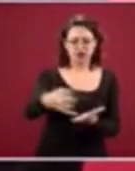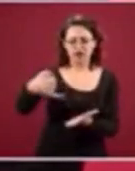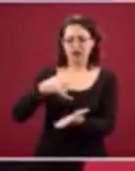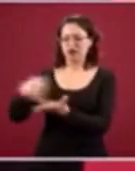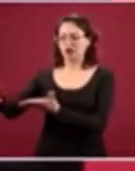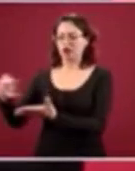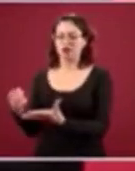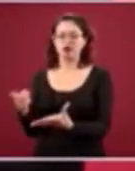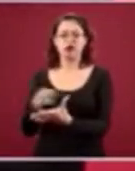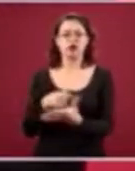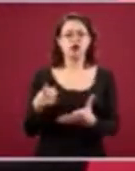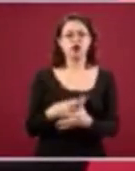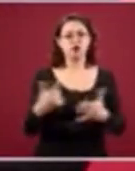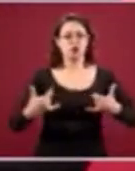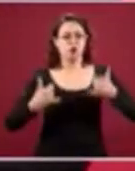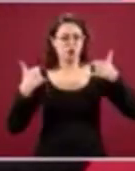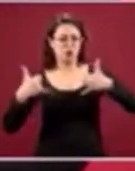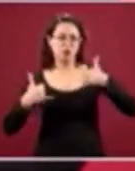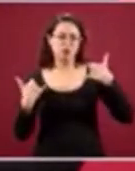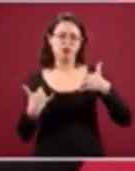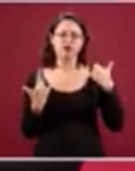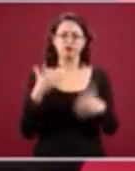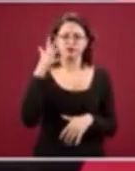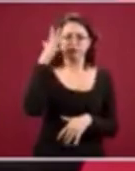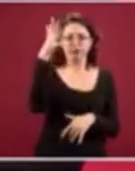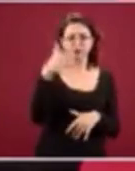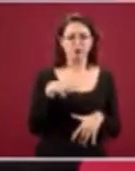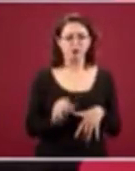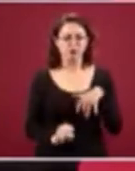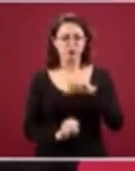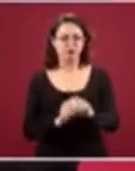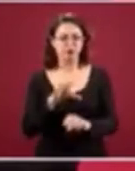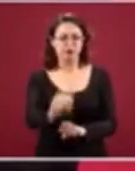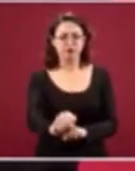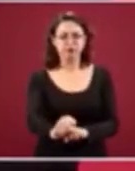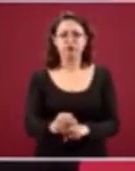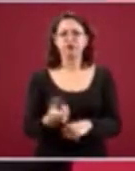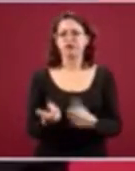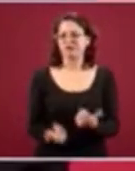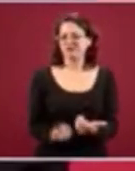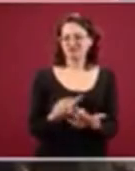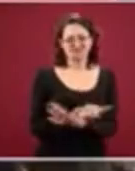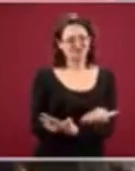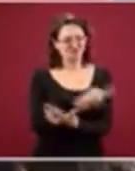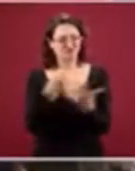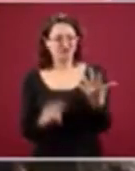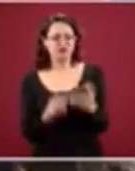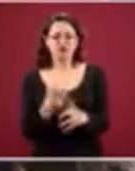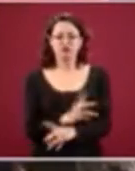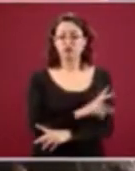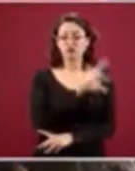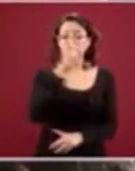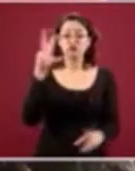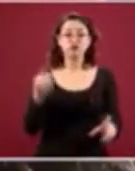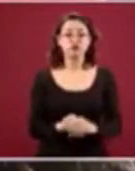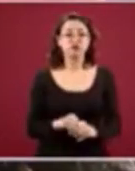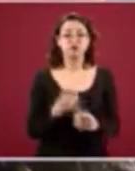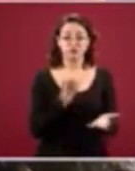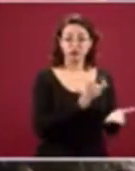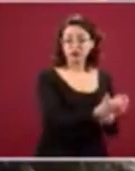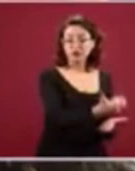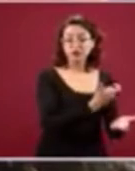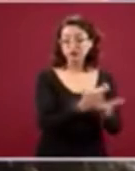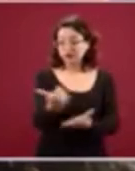jóvenes que están en el programa Construyendo el Futuro, todo lo que dispersamos,